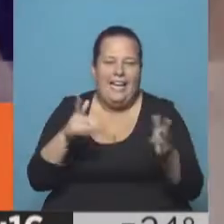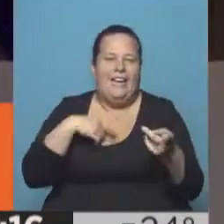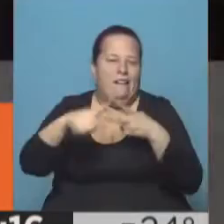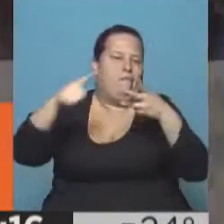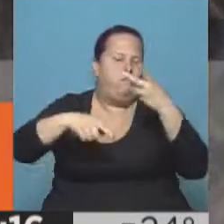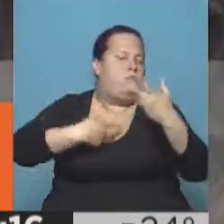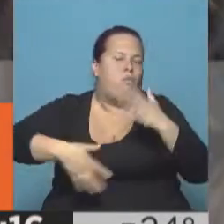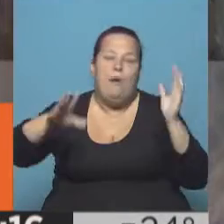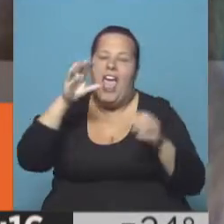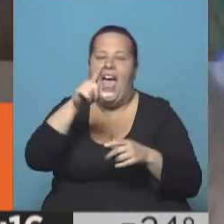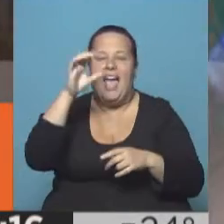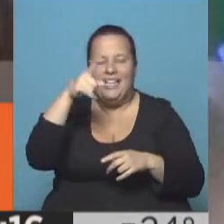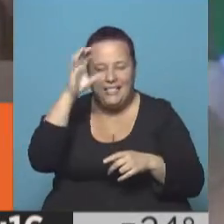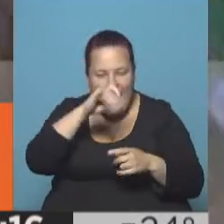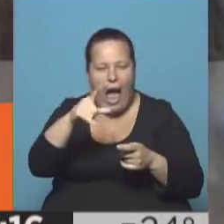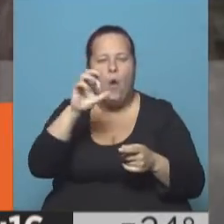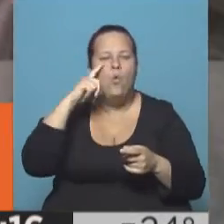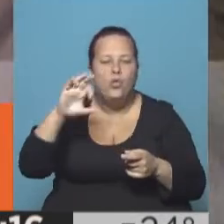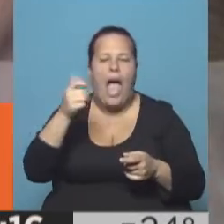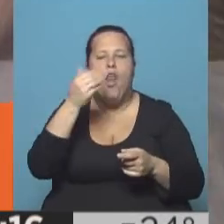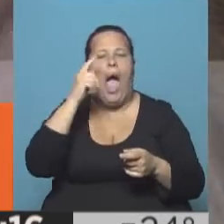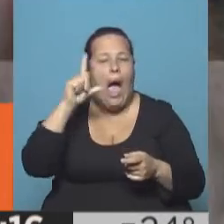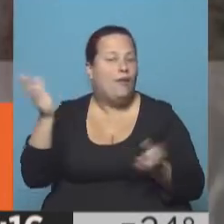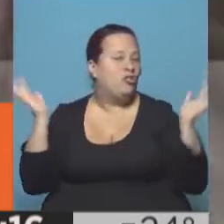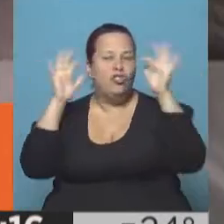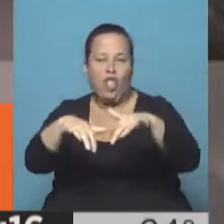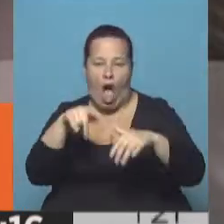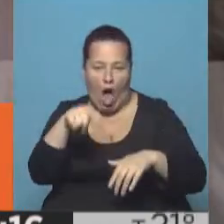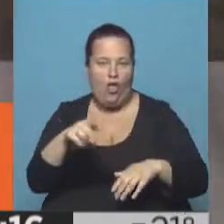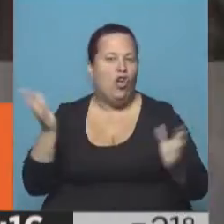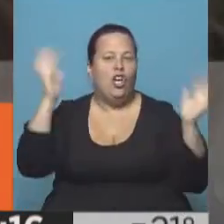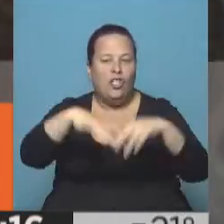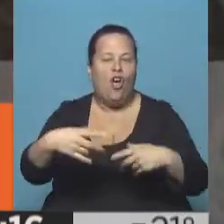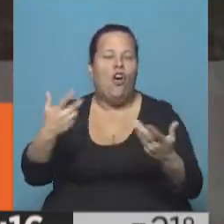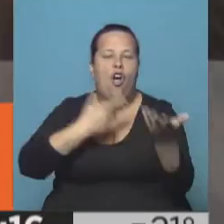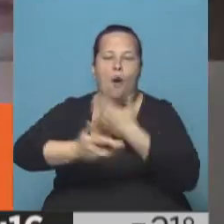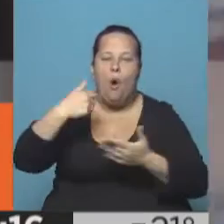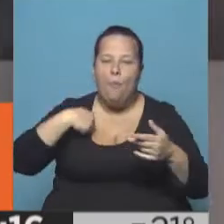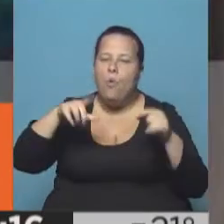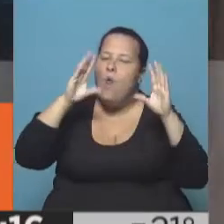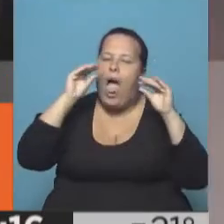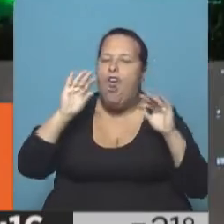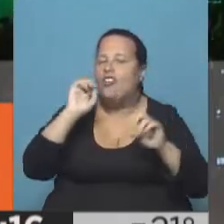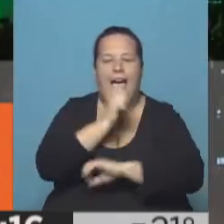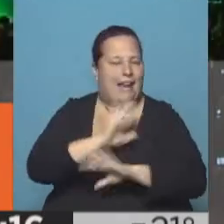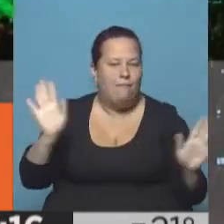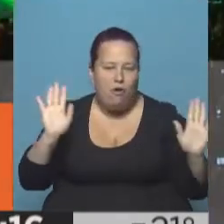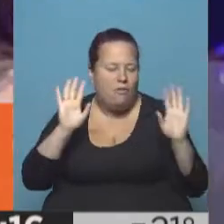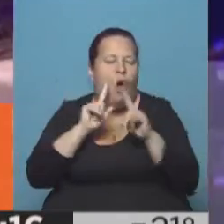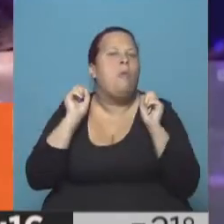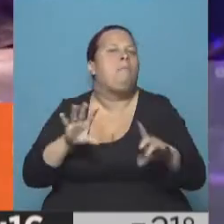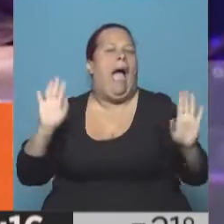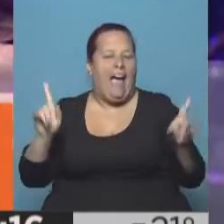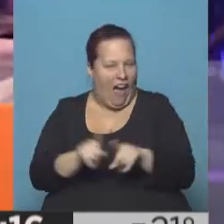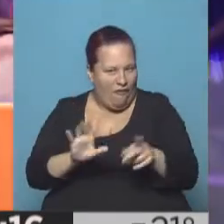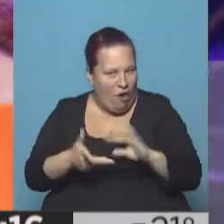no sé cuánto pero el chaqueño y luciano a ver todos estuvieron ahí todos vinieron a compartir conmigo una noche mágica casi te